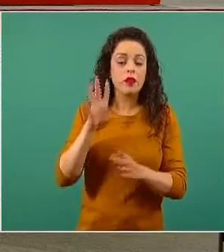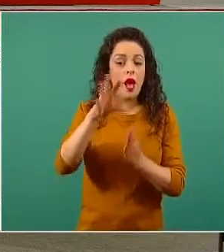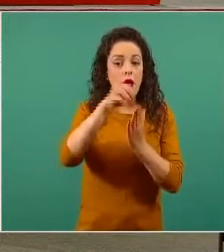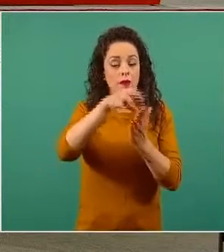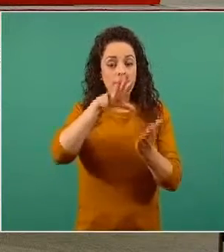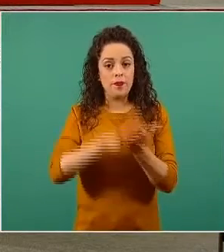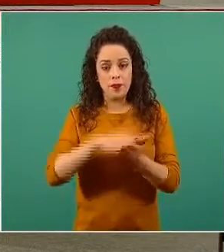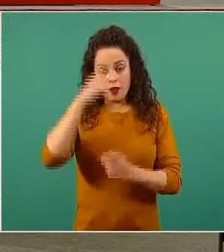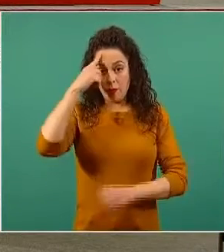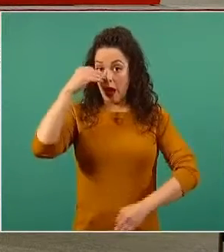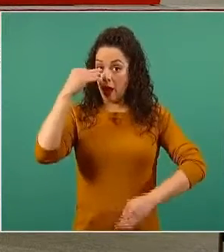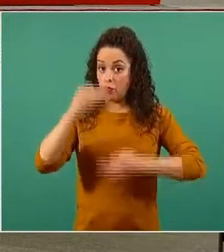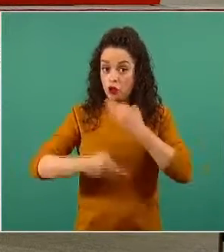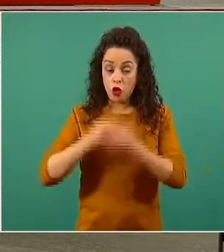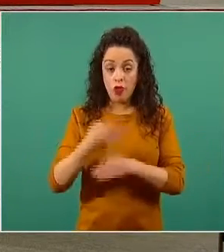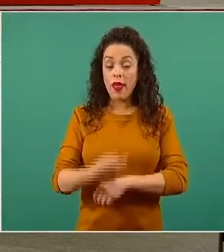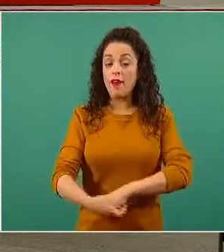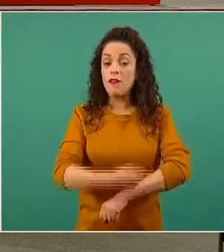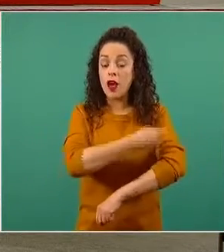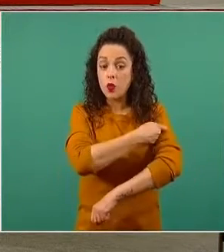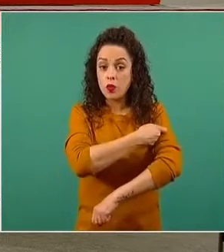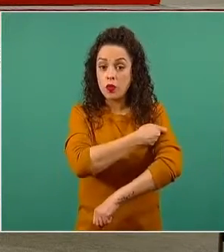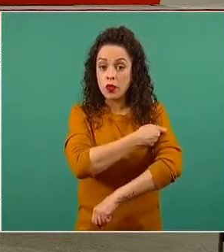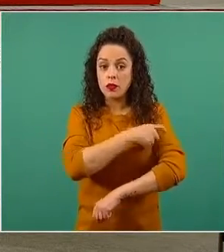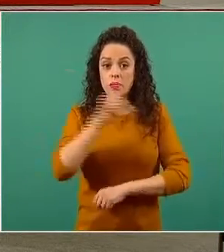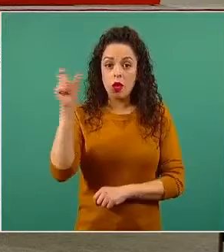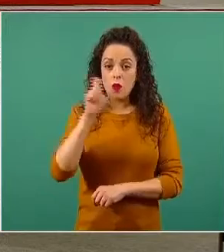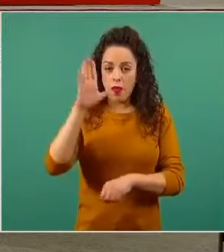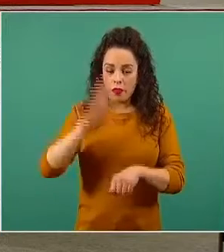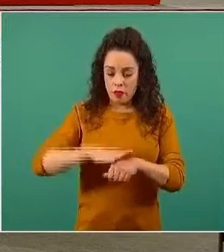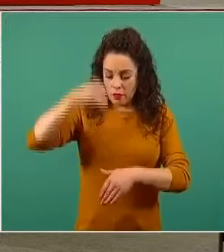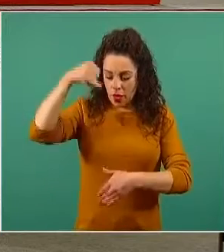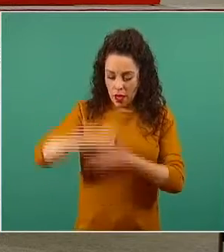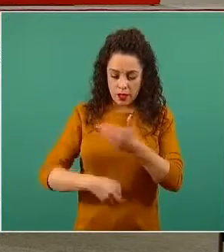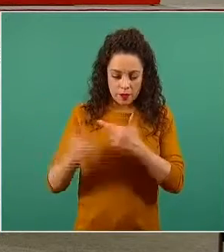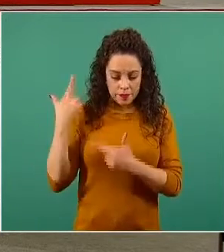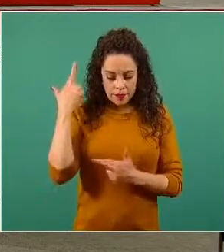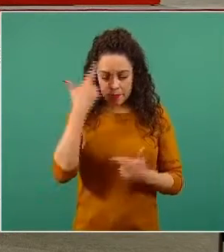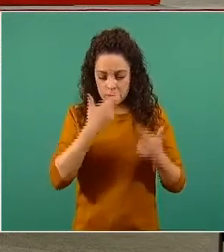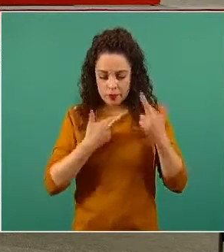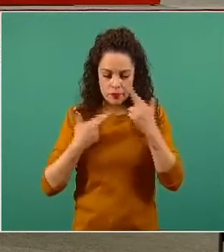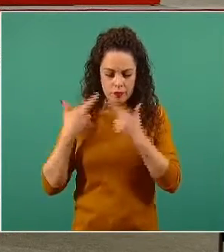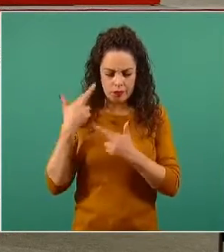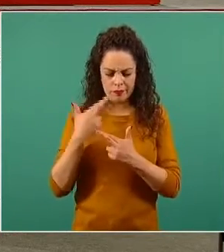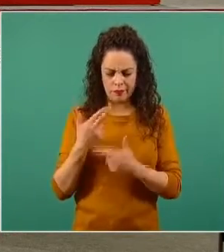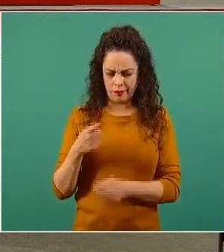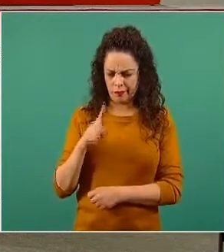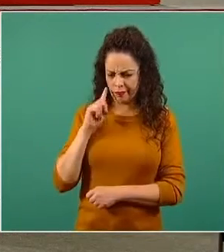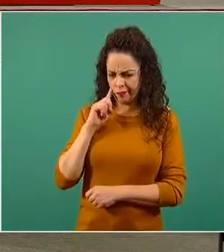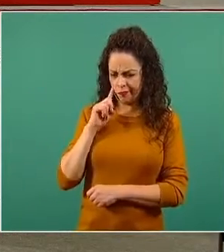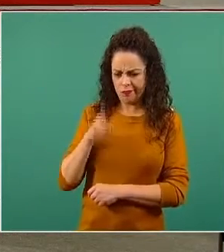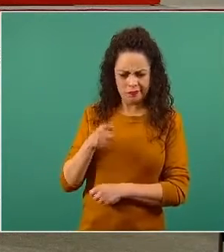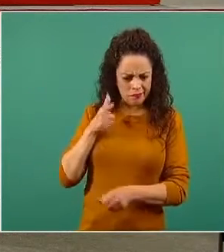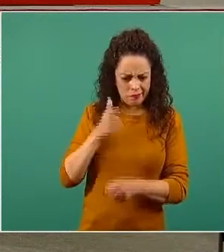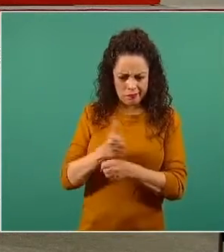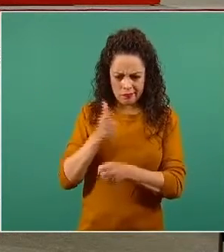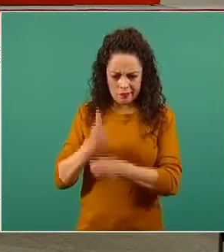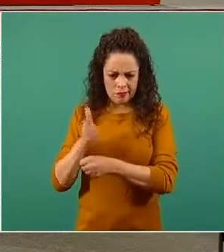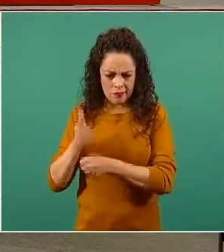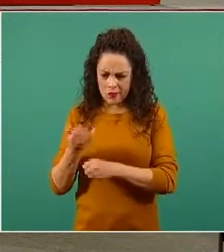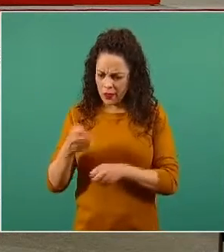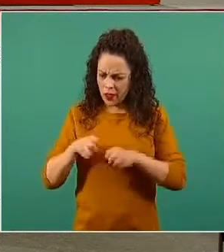para todas las vacunas. Cuando se analizan a profundidad y se encuentran inconsistencias en esa